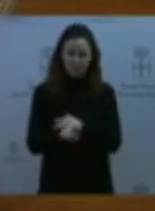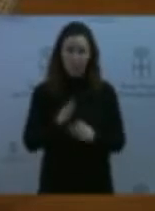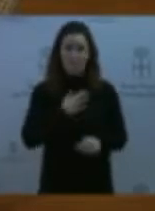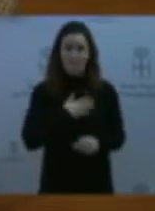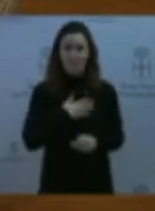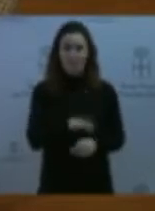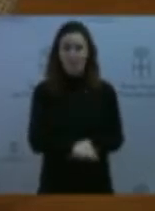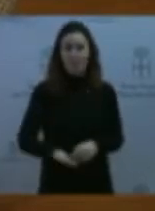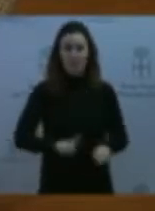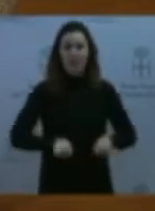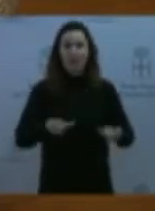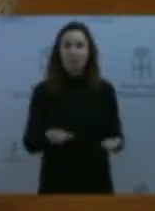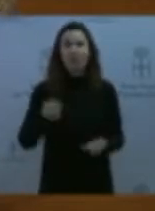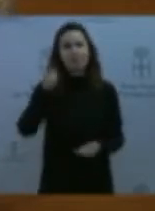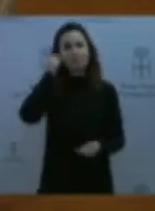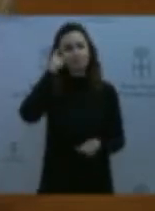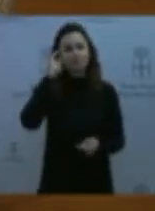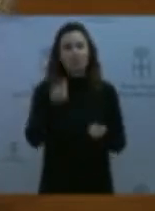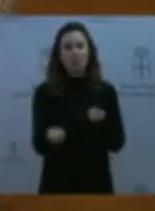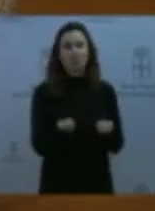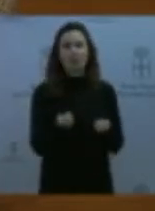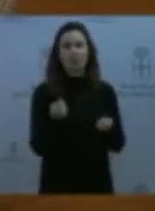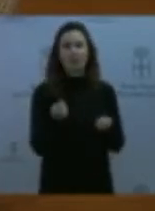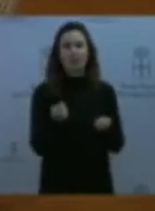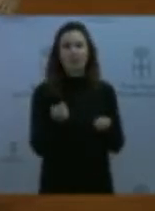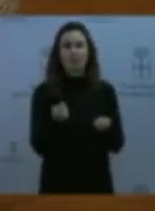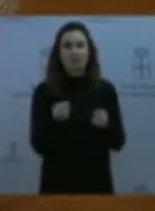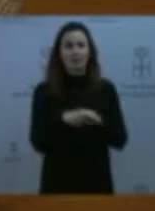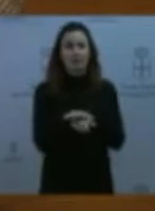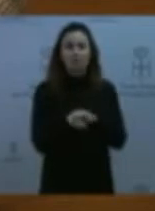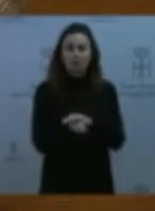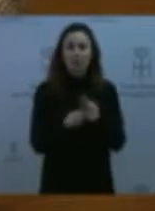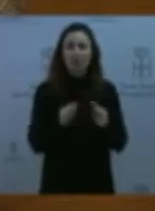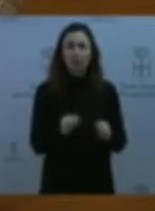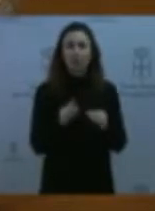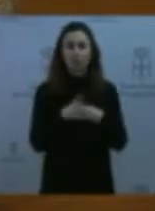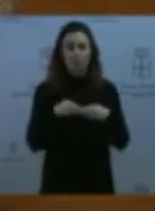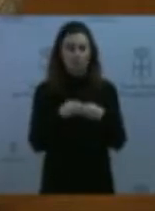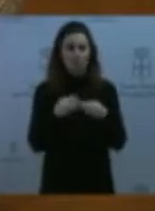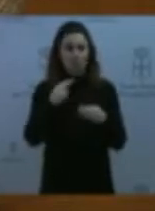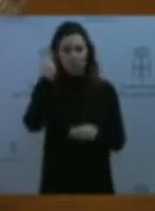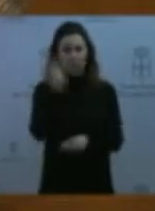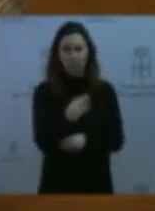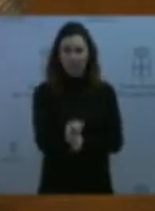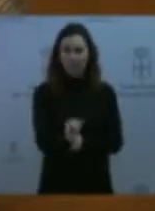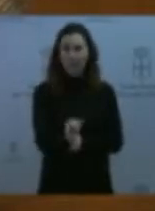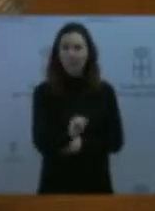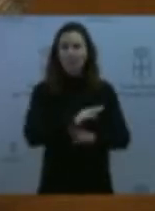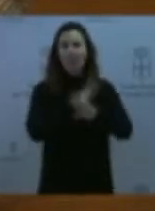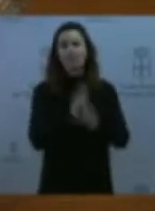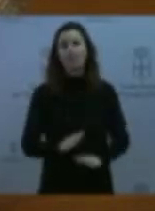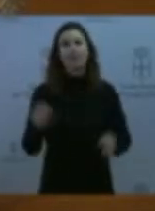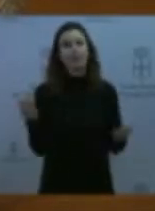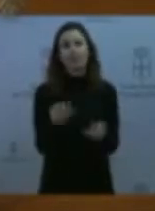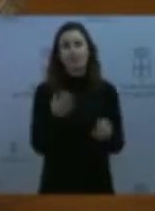gestionar para que todos sus usos estén respetados. Es imprescindible que se lleven a cabo, y esto, señora consejera, se lo digo a usted, una evaluación